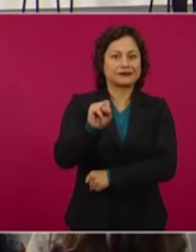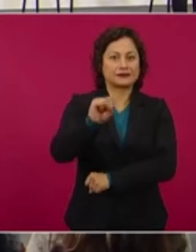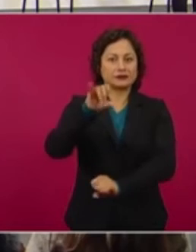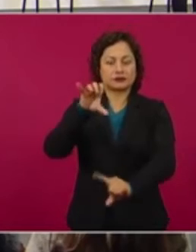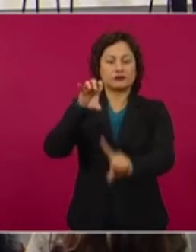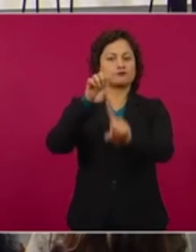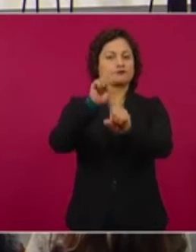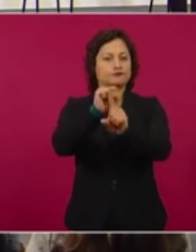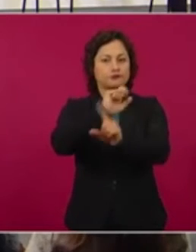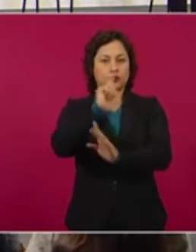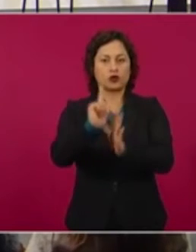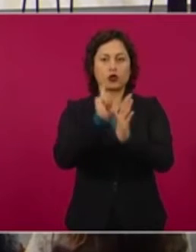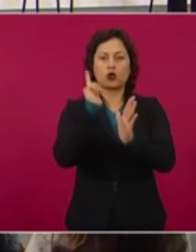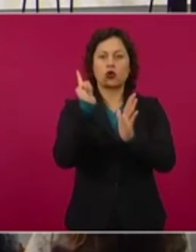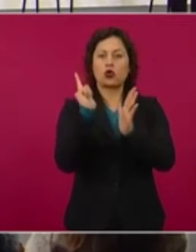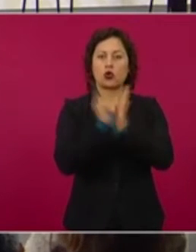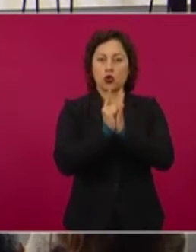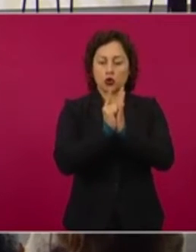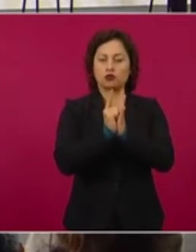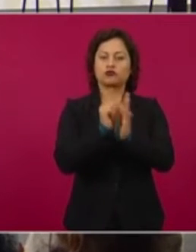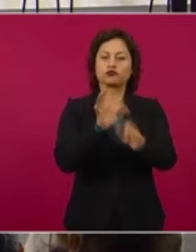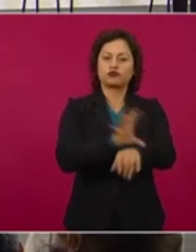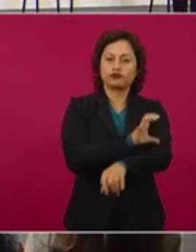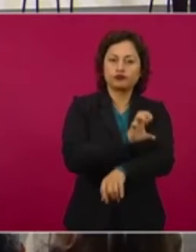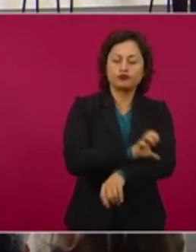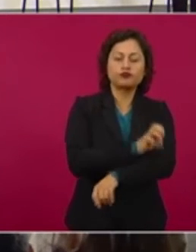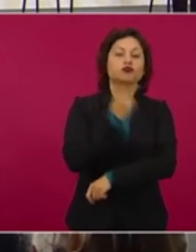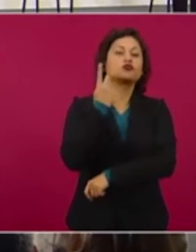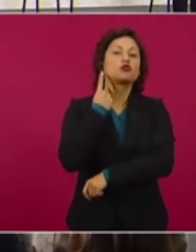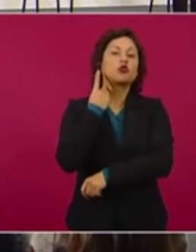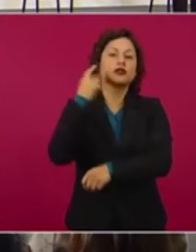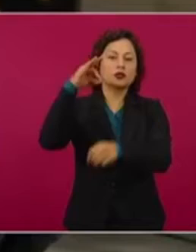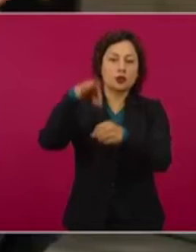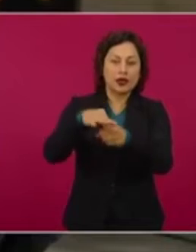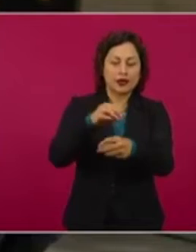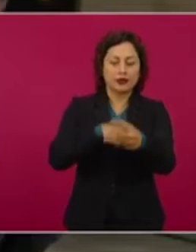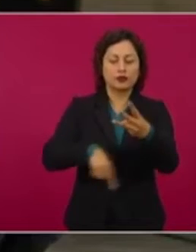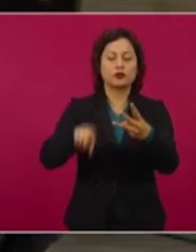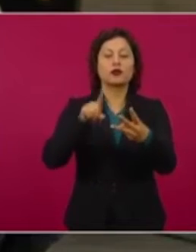reforma eléctrica, la reforma político-electoral y la reforma